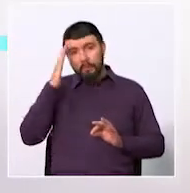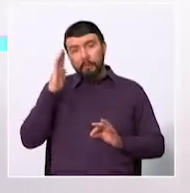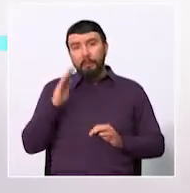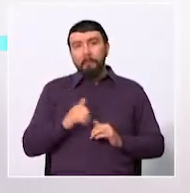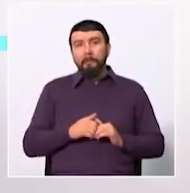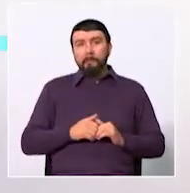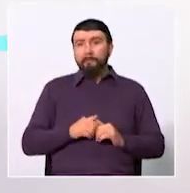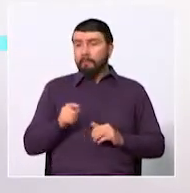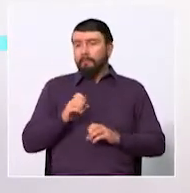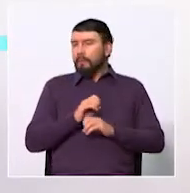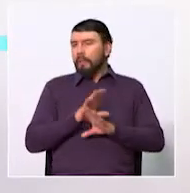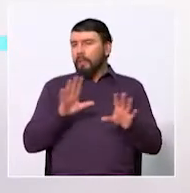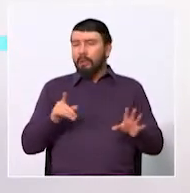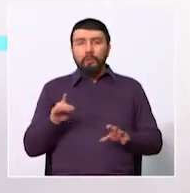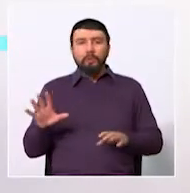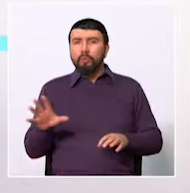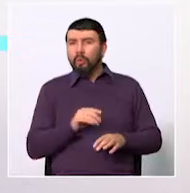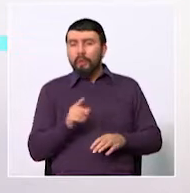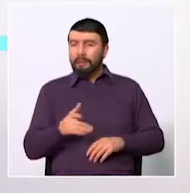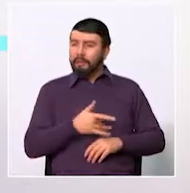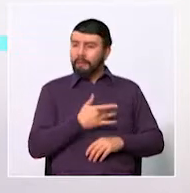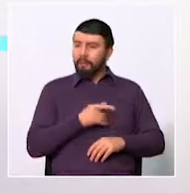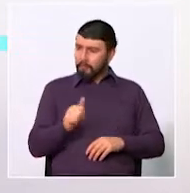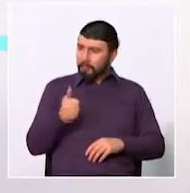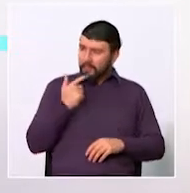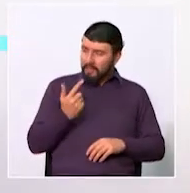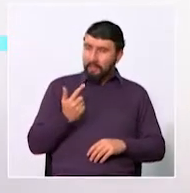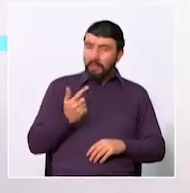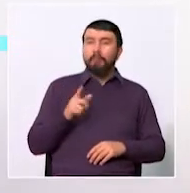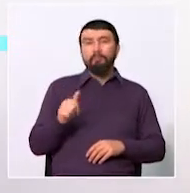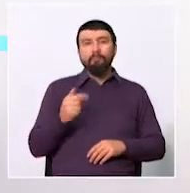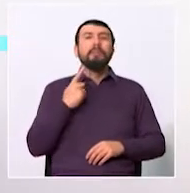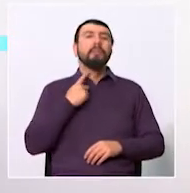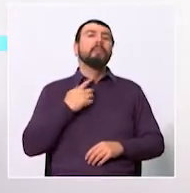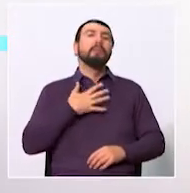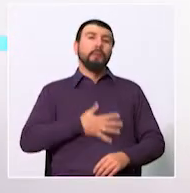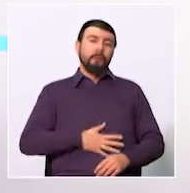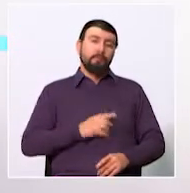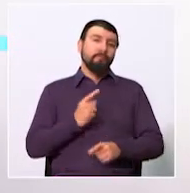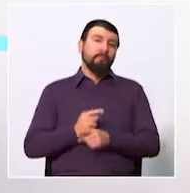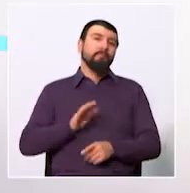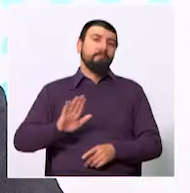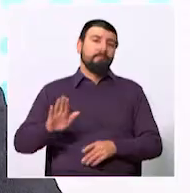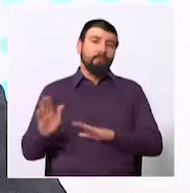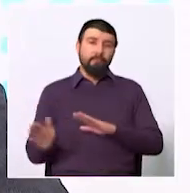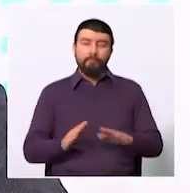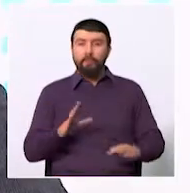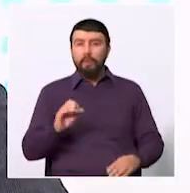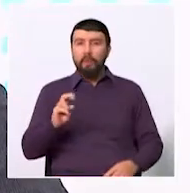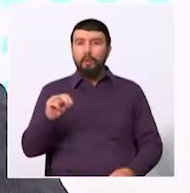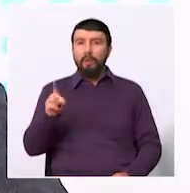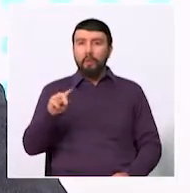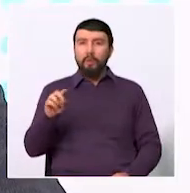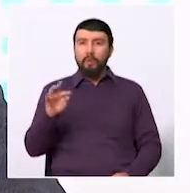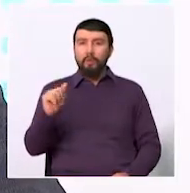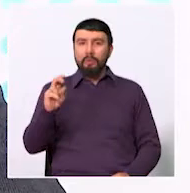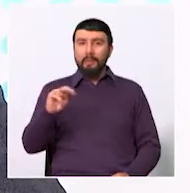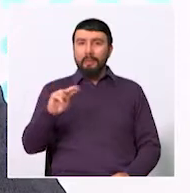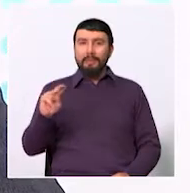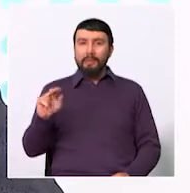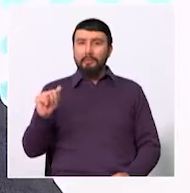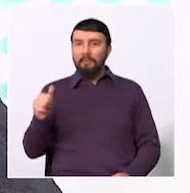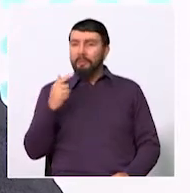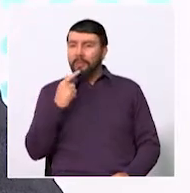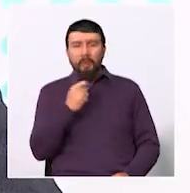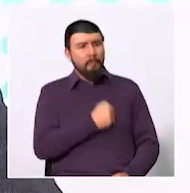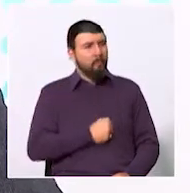todos los síntomas que están diciendo los produce la tiroides constanza que este año del programa el favor me puede hablar de